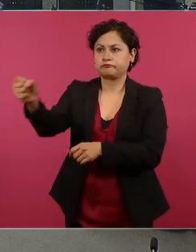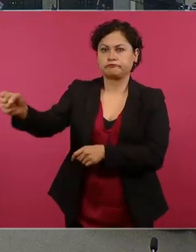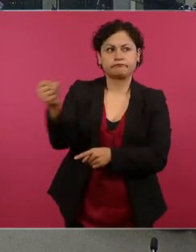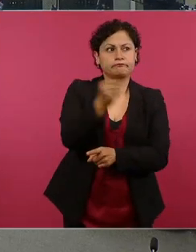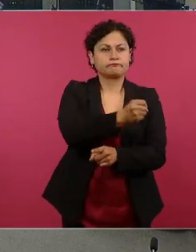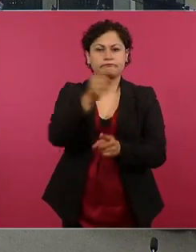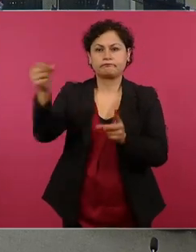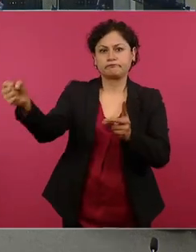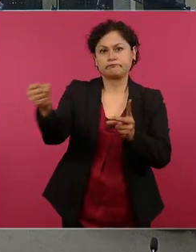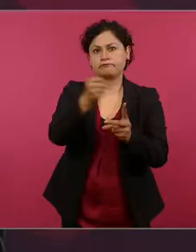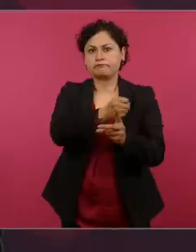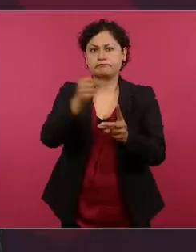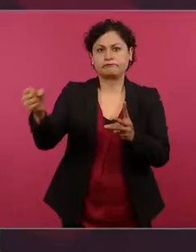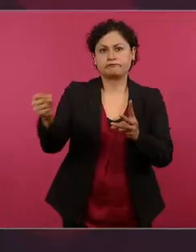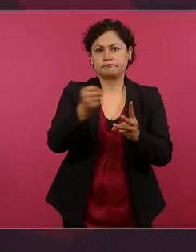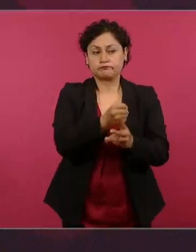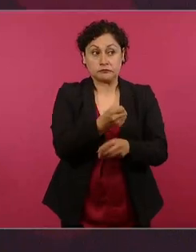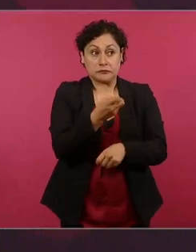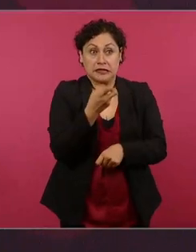mágica,